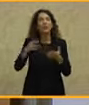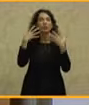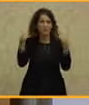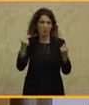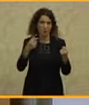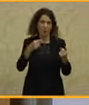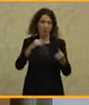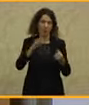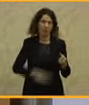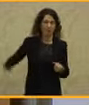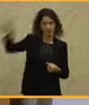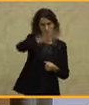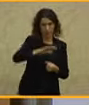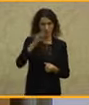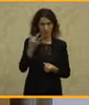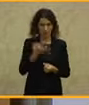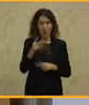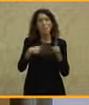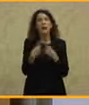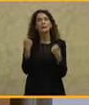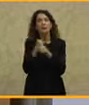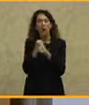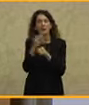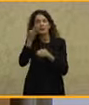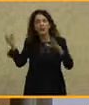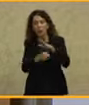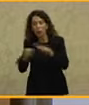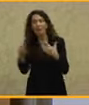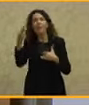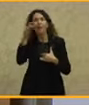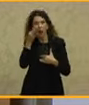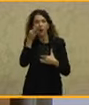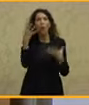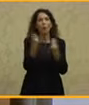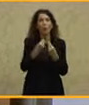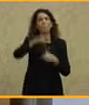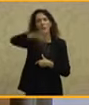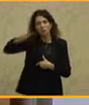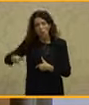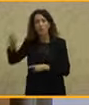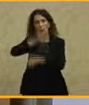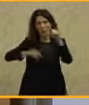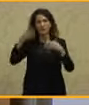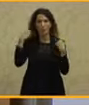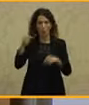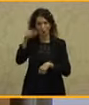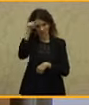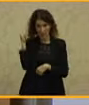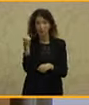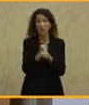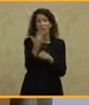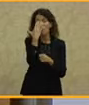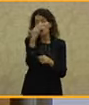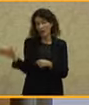Sistema Nacional de Salud y hay que trabajar en la inserción real de las personas con problemas de salud mental. Trabajar sin